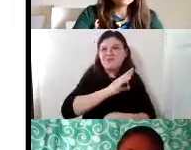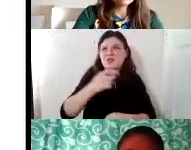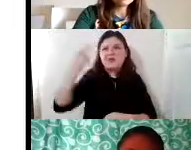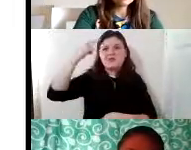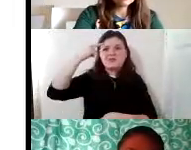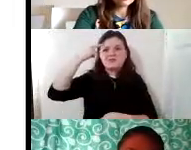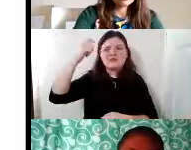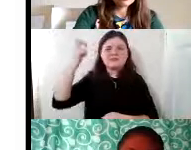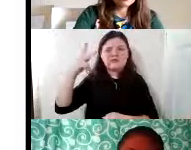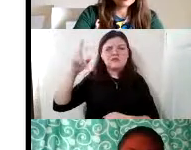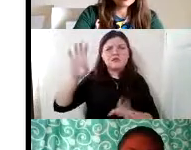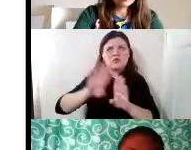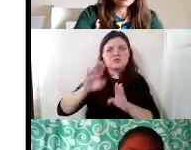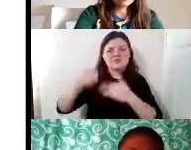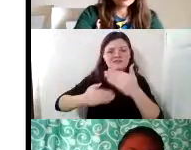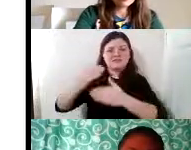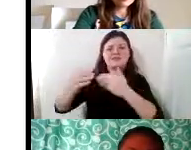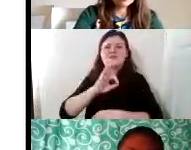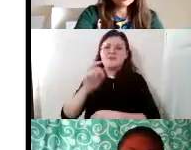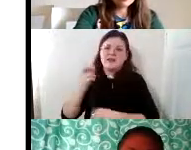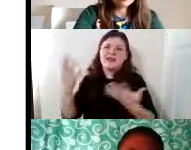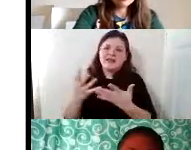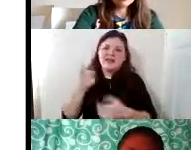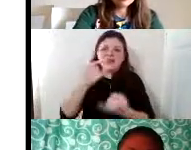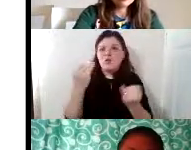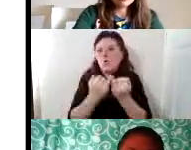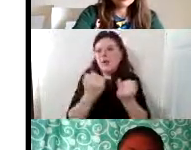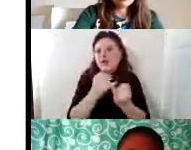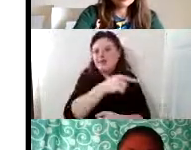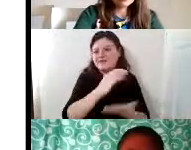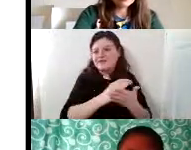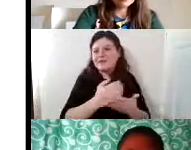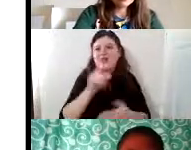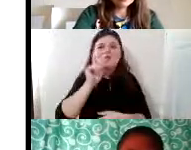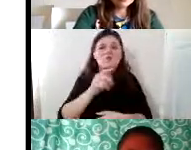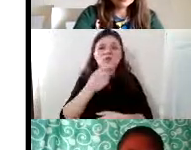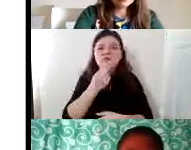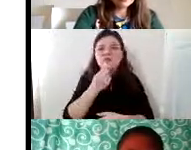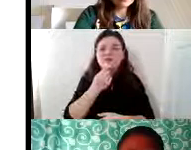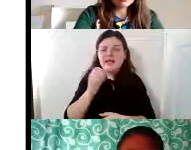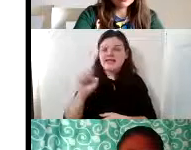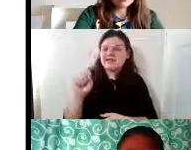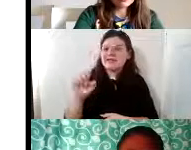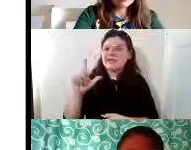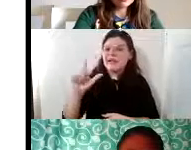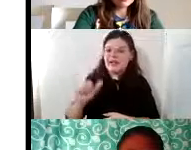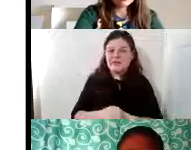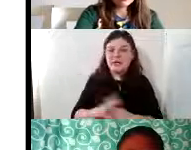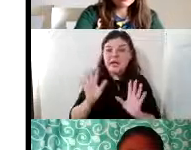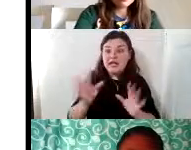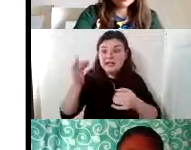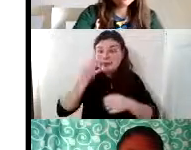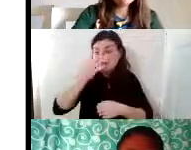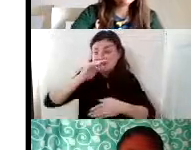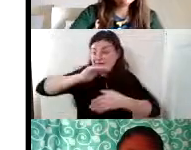para reaccionar ante las situaciones, así como Estela. Y bueno, ya casi para finalizar, a mí me